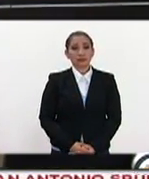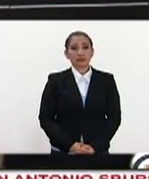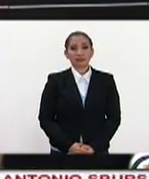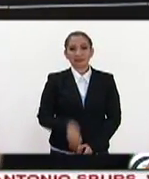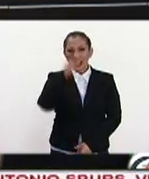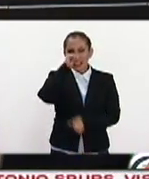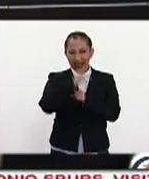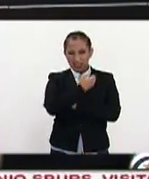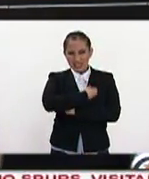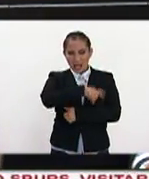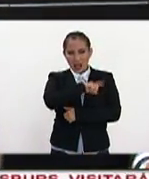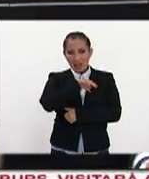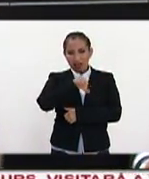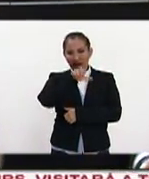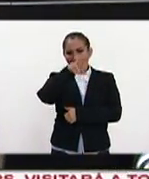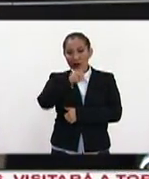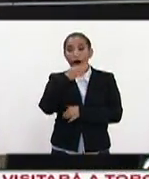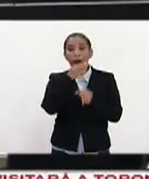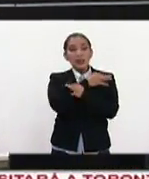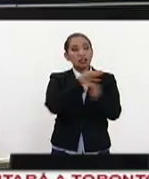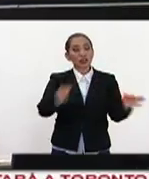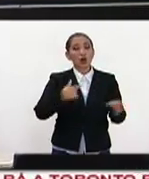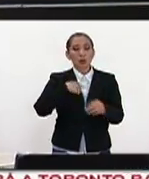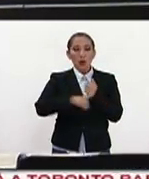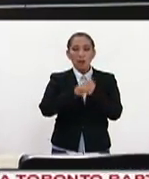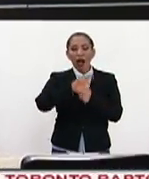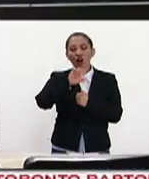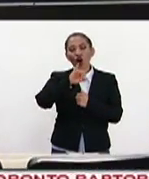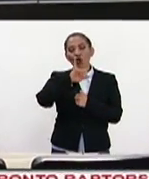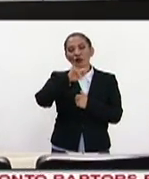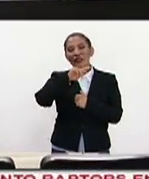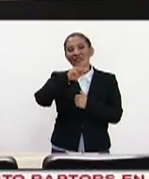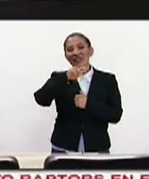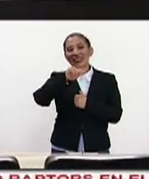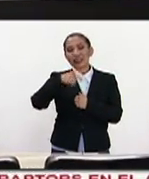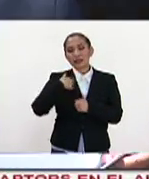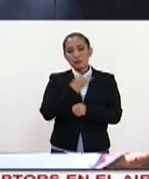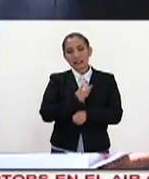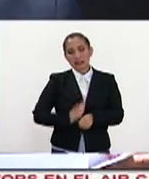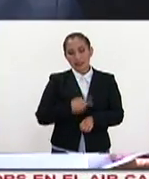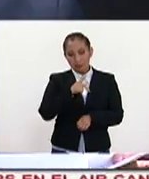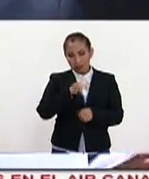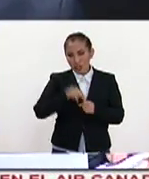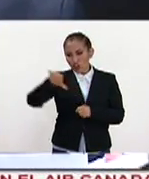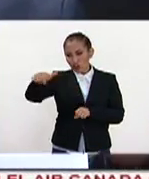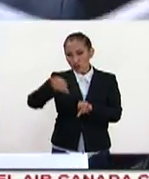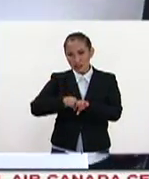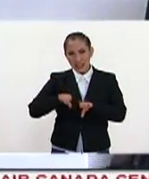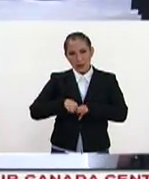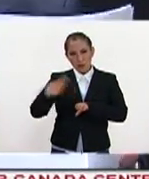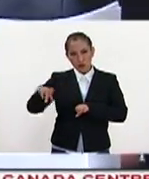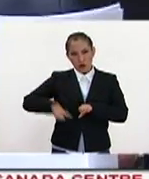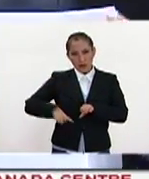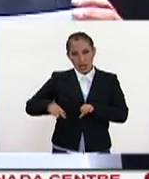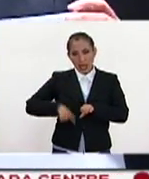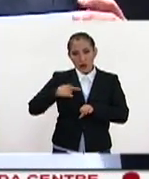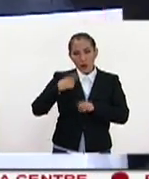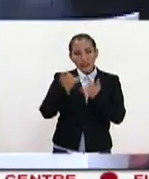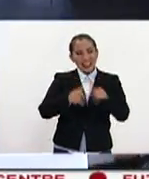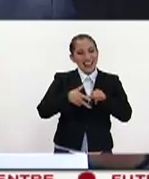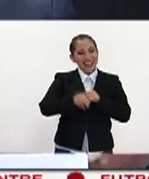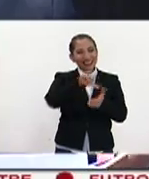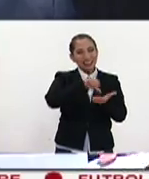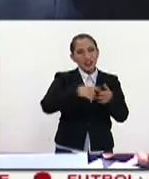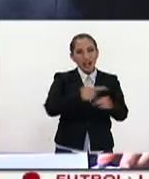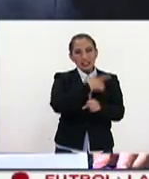El secretario de Salud, José Narro, informó que fue conjuntivitis lo que padecieron el presidente y otros funcionarios luego de inaugurar